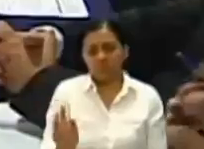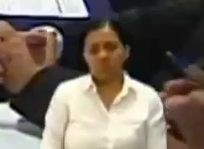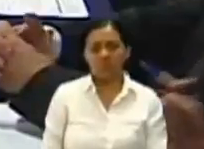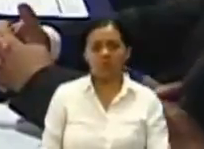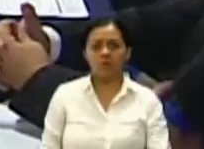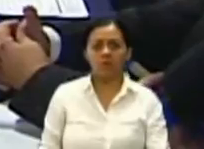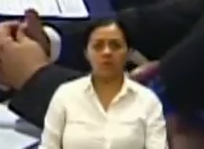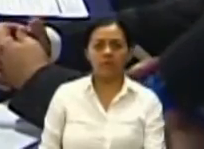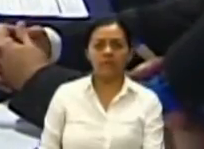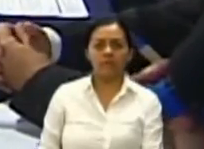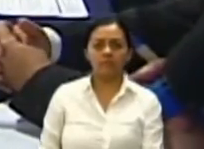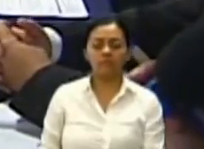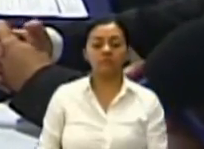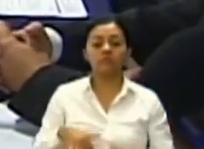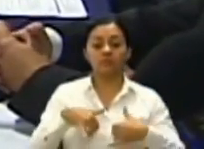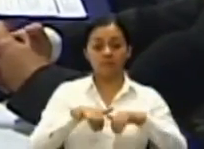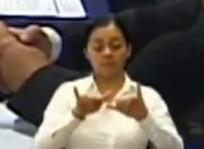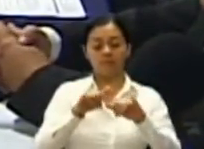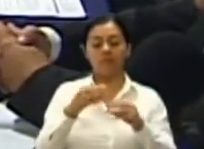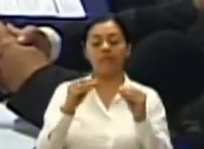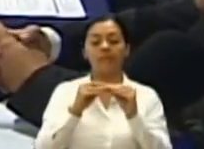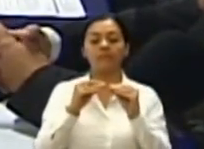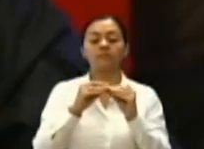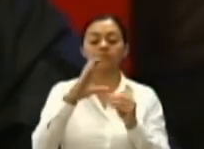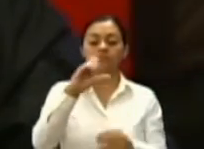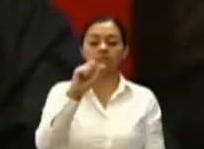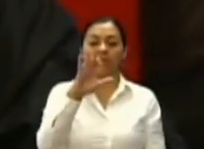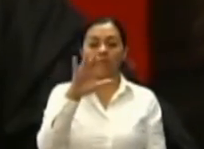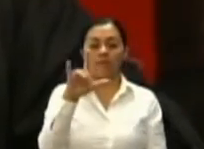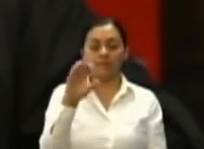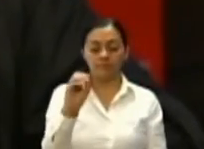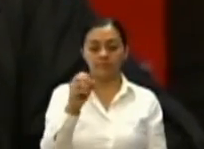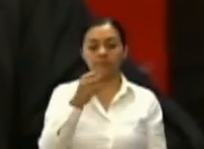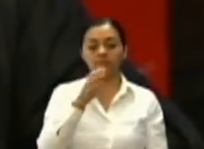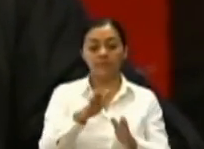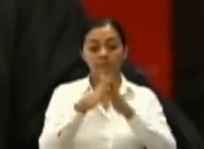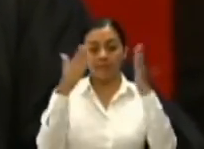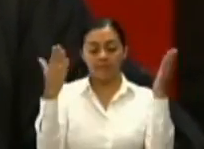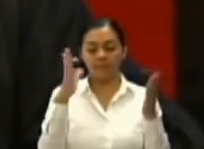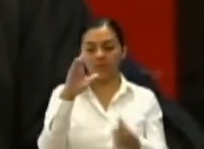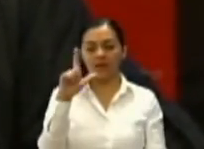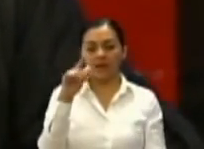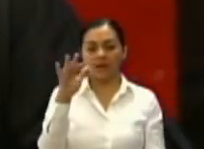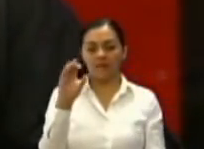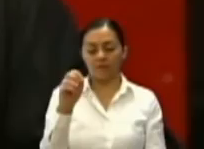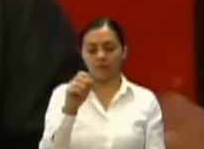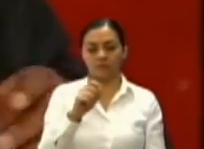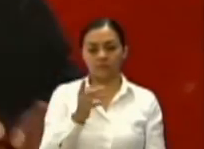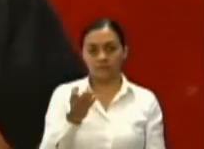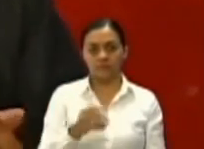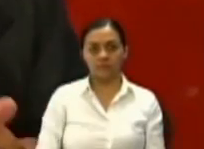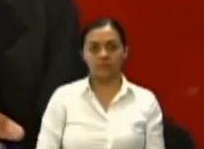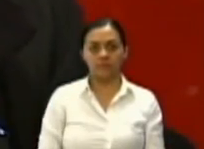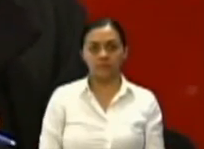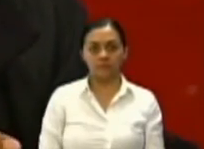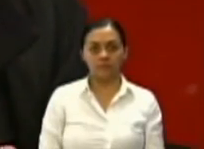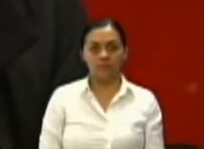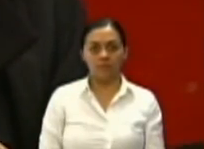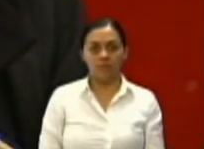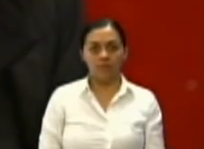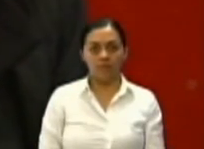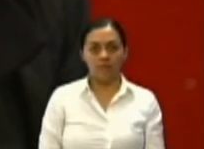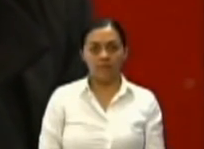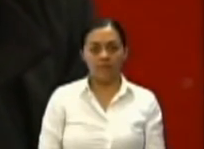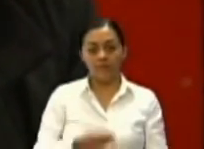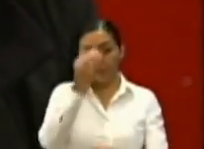seguimos vamos a pedir a gabriela castillo ya viene del diario el telégrafo porfavor gabriela si hace la pregunta sí buenas